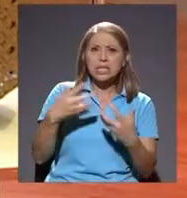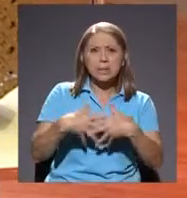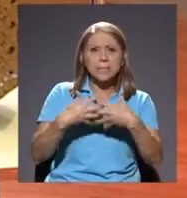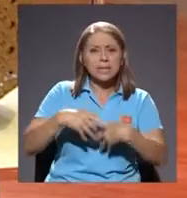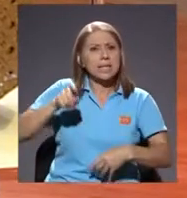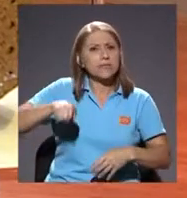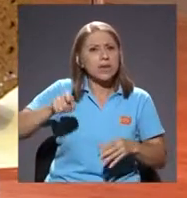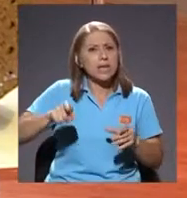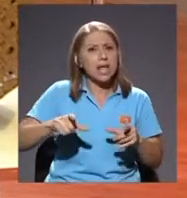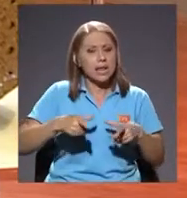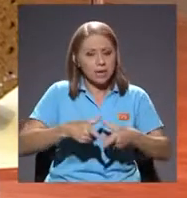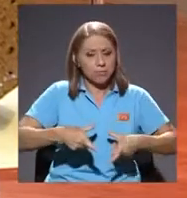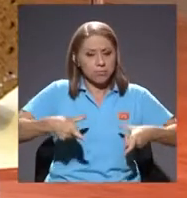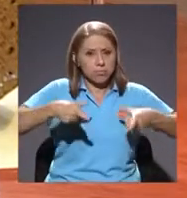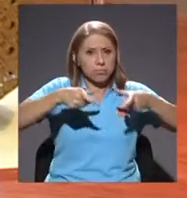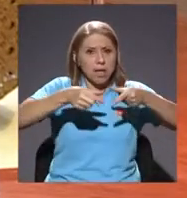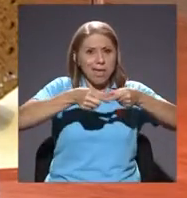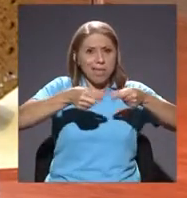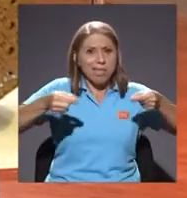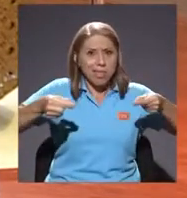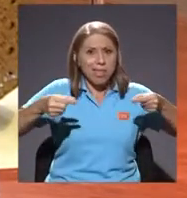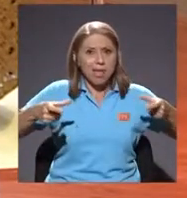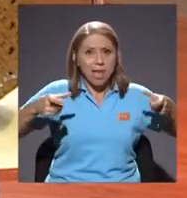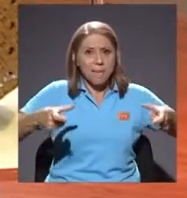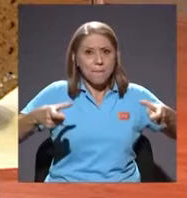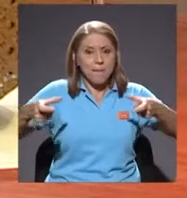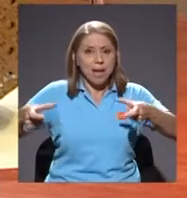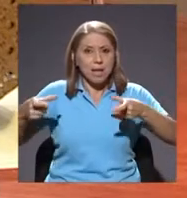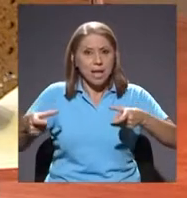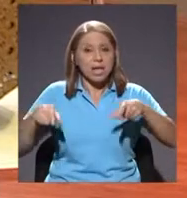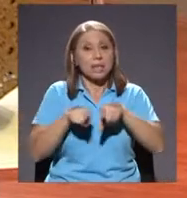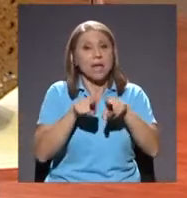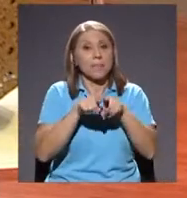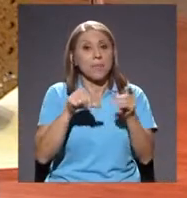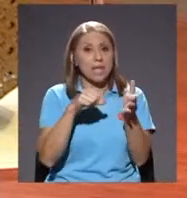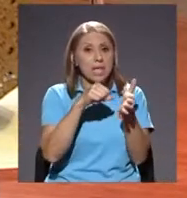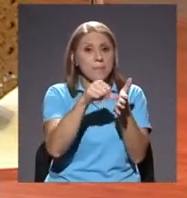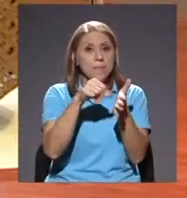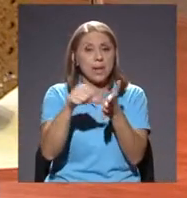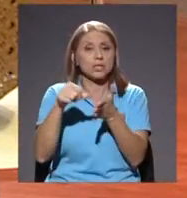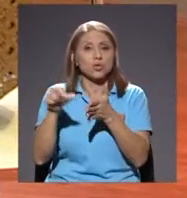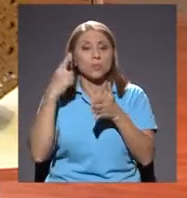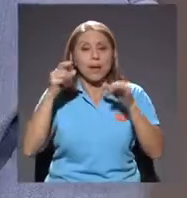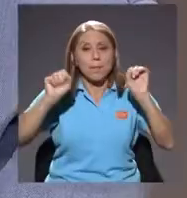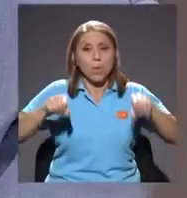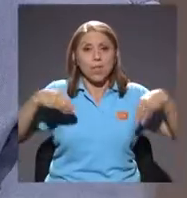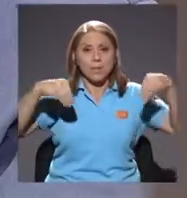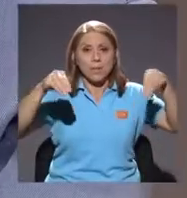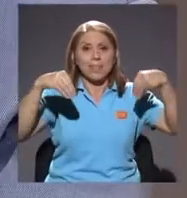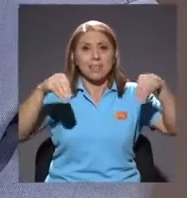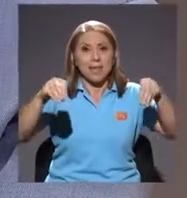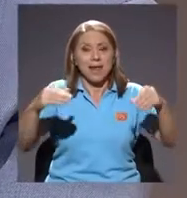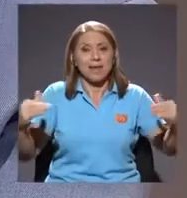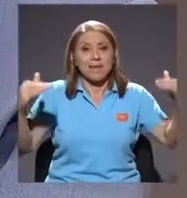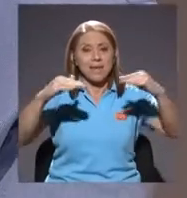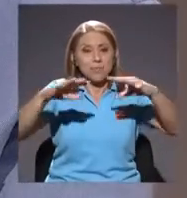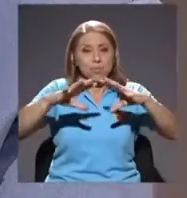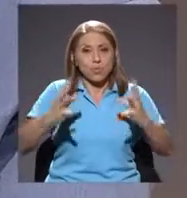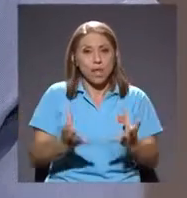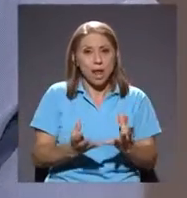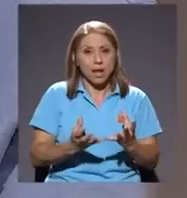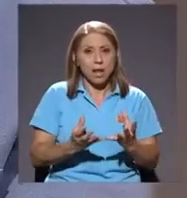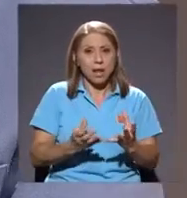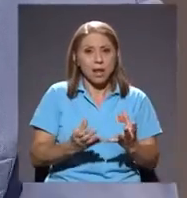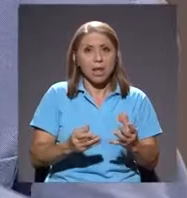requieren impresos para poder vender su producto a nivel mundial también con gran sorpresa vemos que es